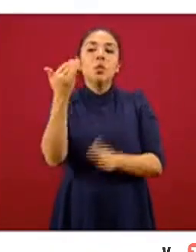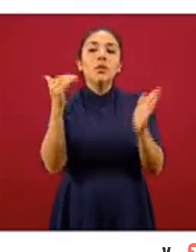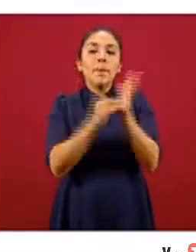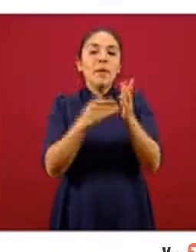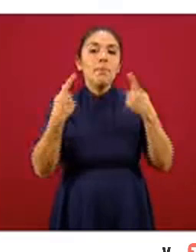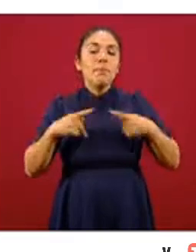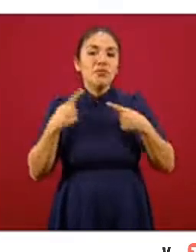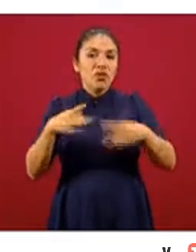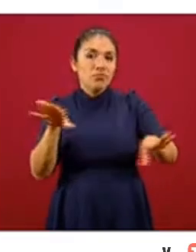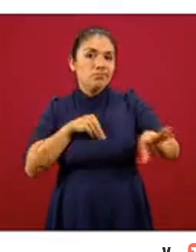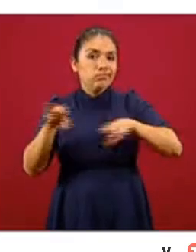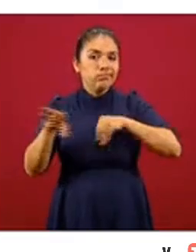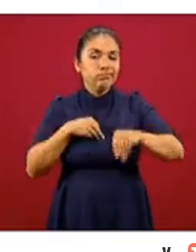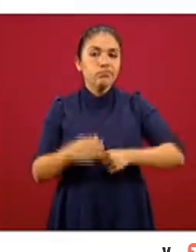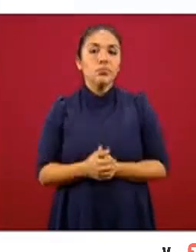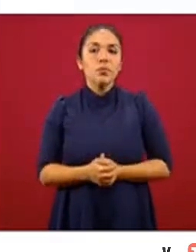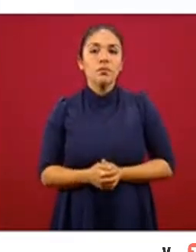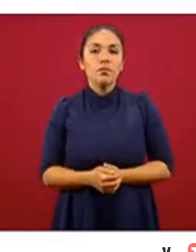casos. La siguiente.